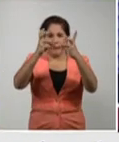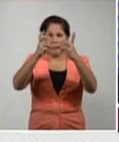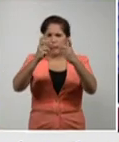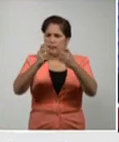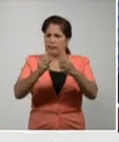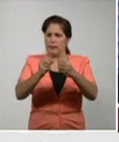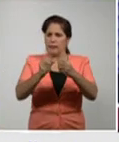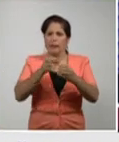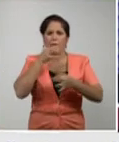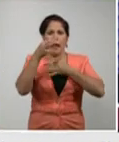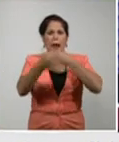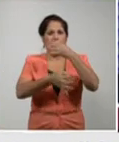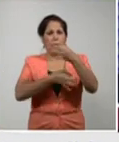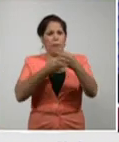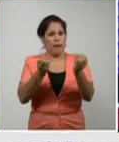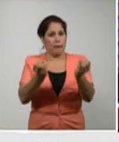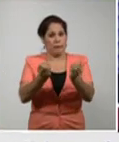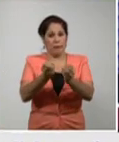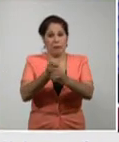hablan por sí solas